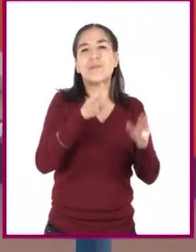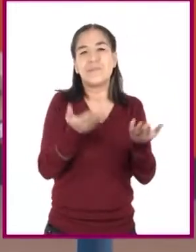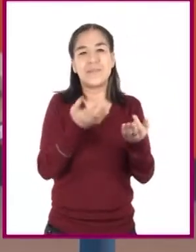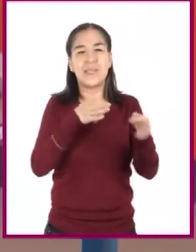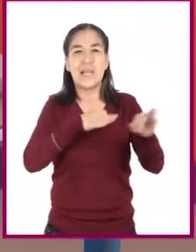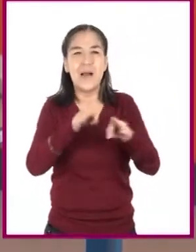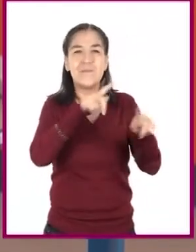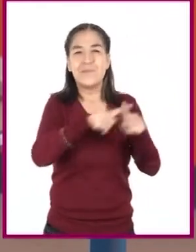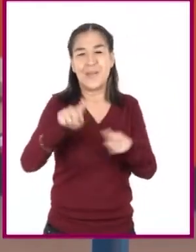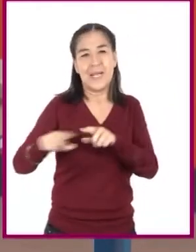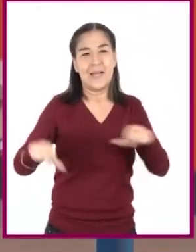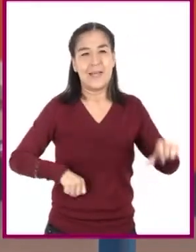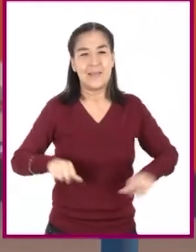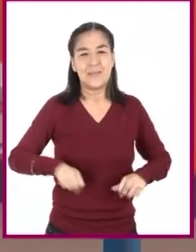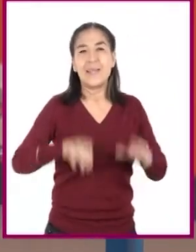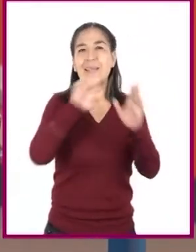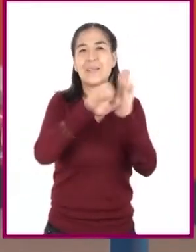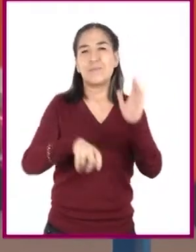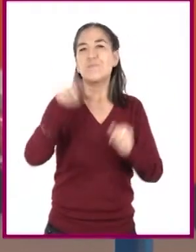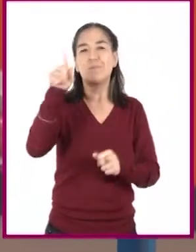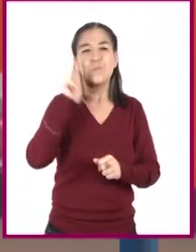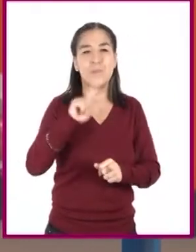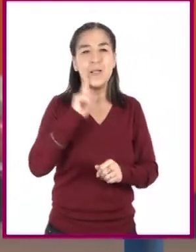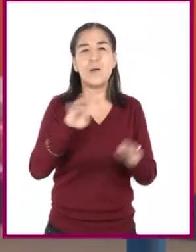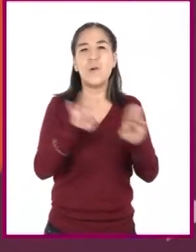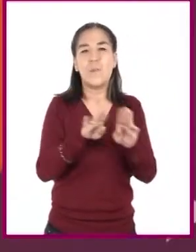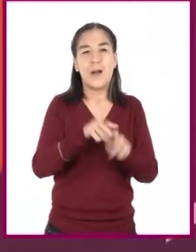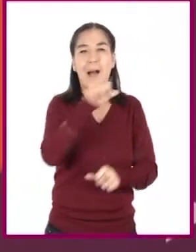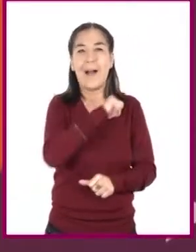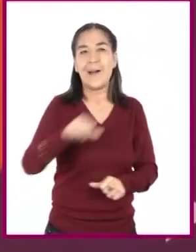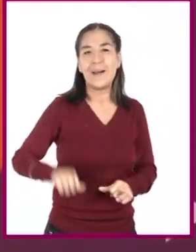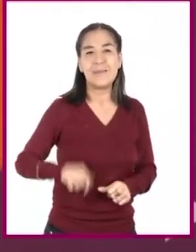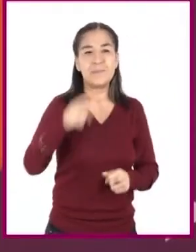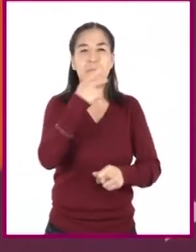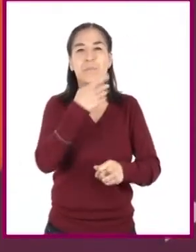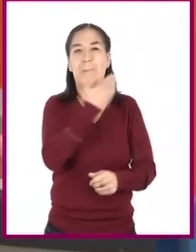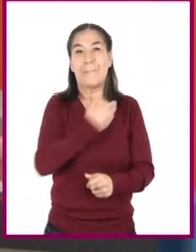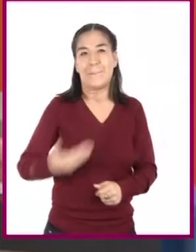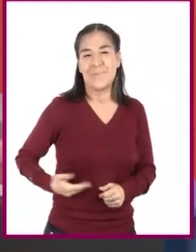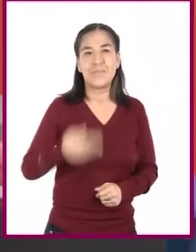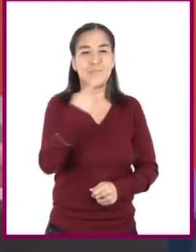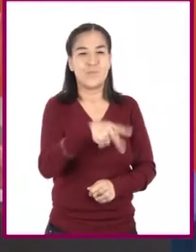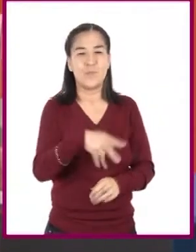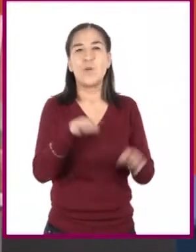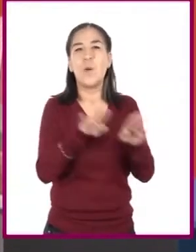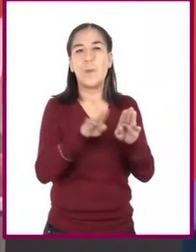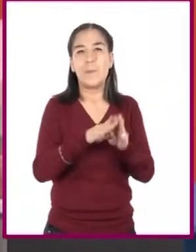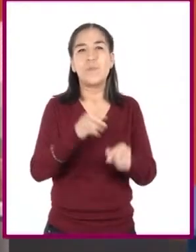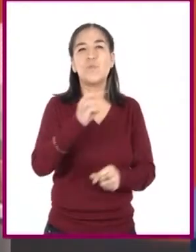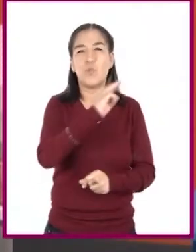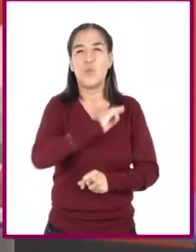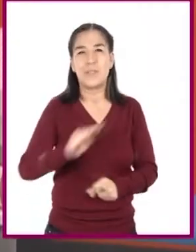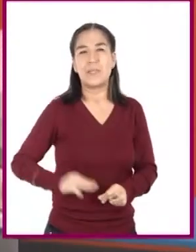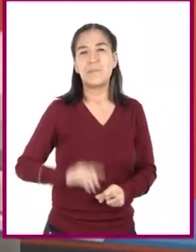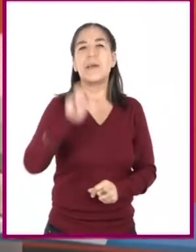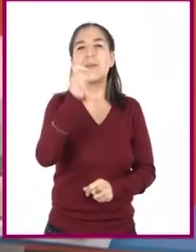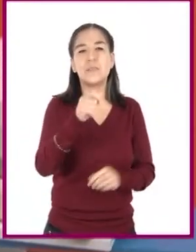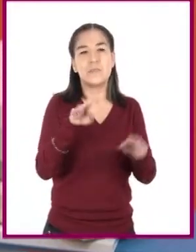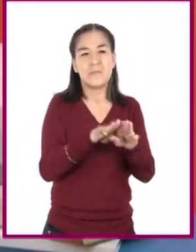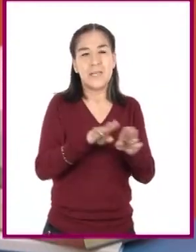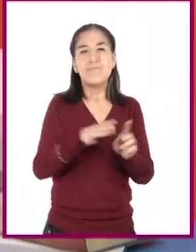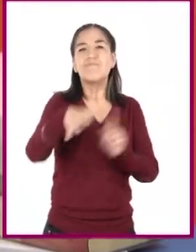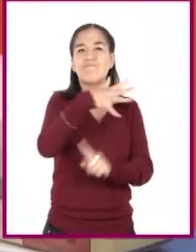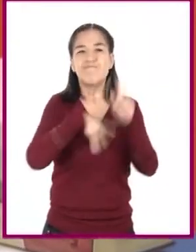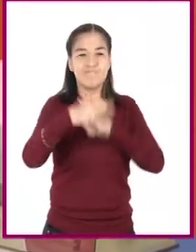Por ejemplo, la alcaldesa o presidenta municipal tiene un papel como funcionaria de gobierno y se desenvuelve de